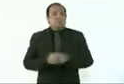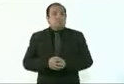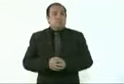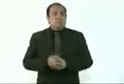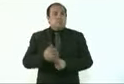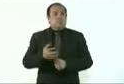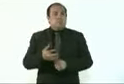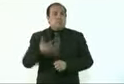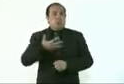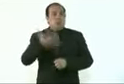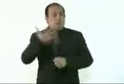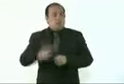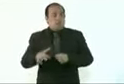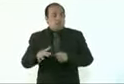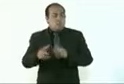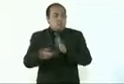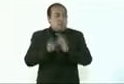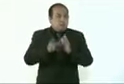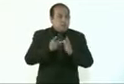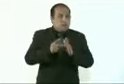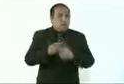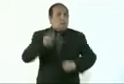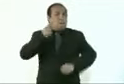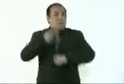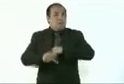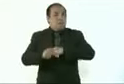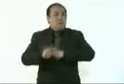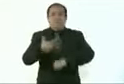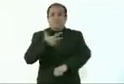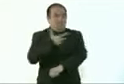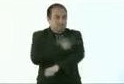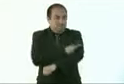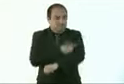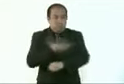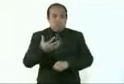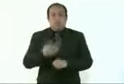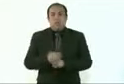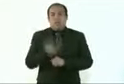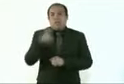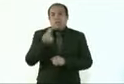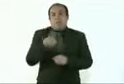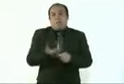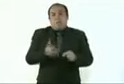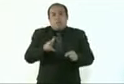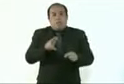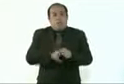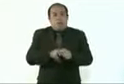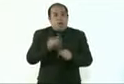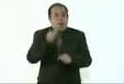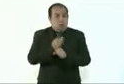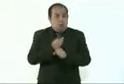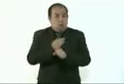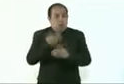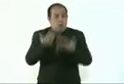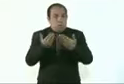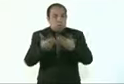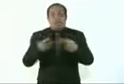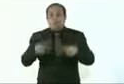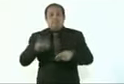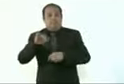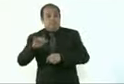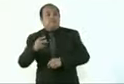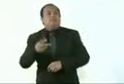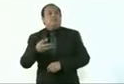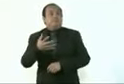veces el riesgo relativo mayor de no estar vacunado y requerir hospitalización en este momento en la ciudad que si estamos vacunados. Pueden ver además